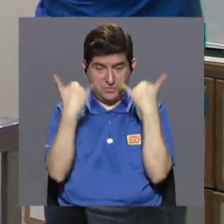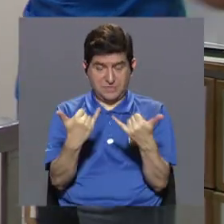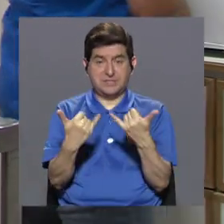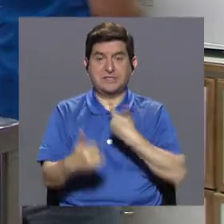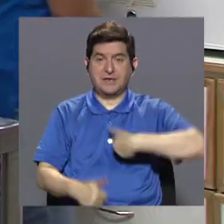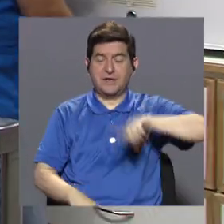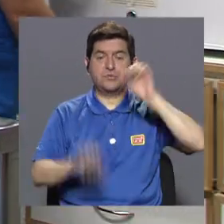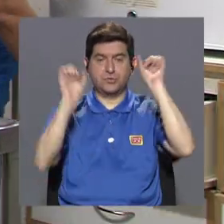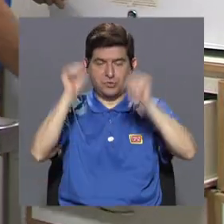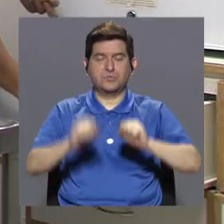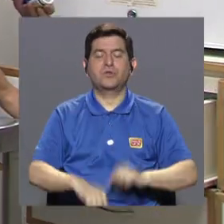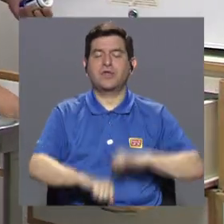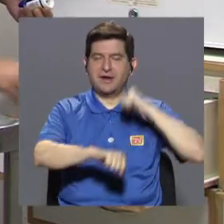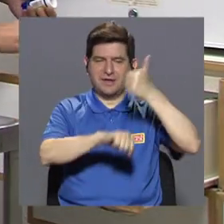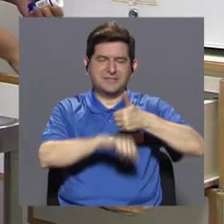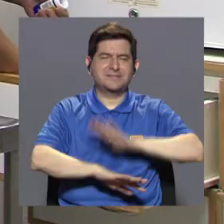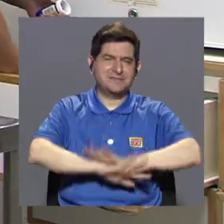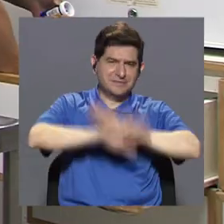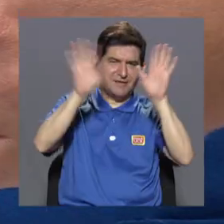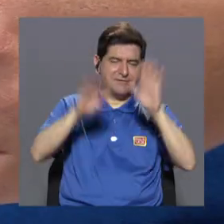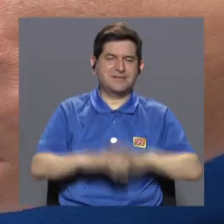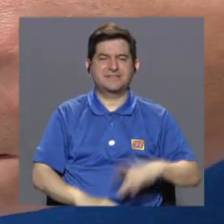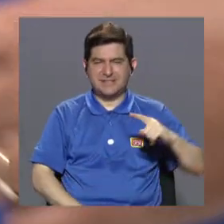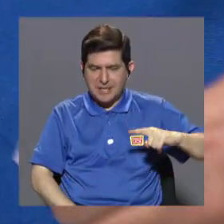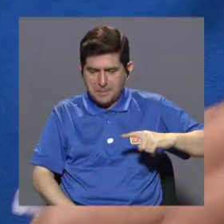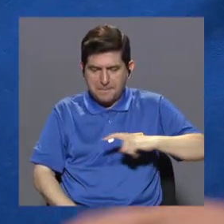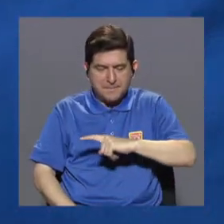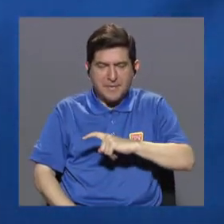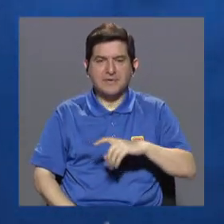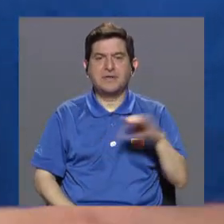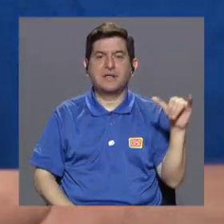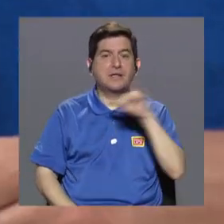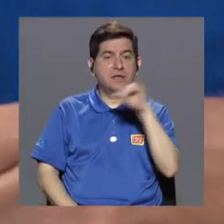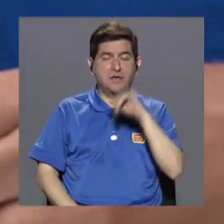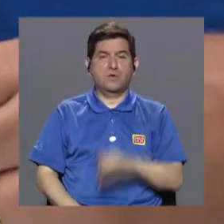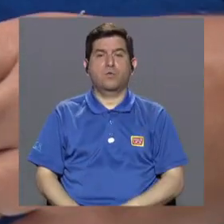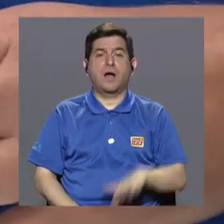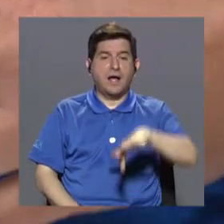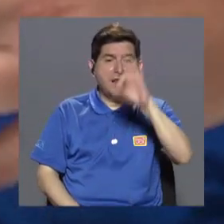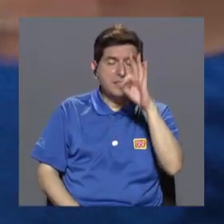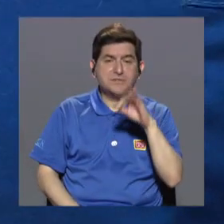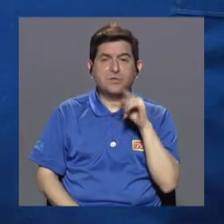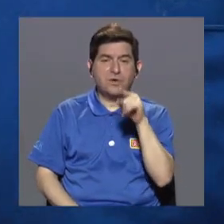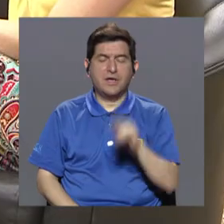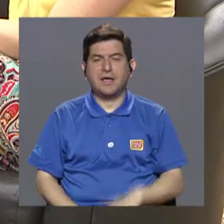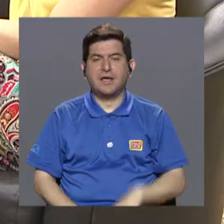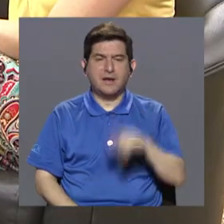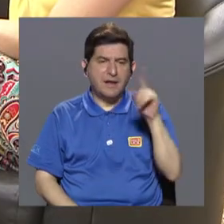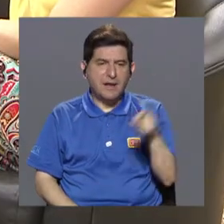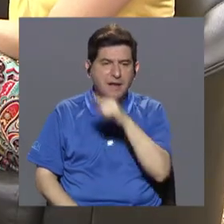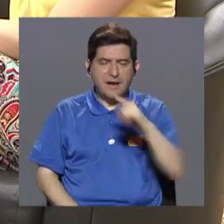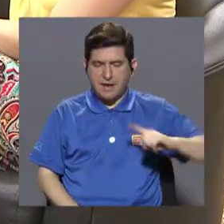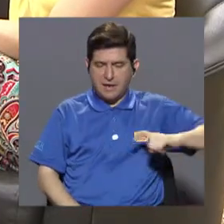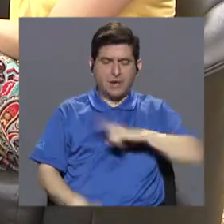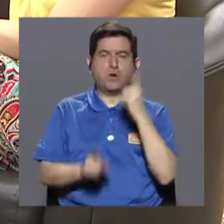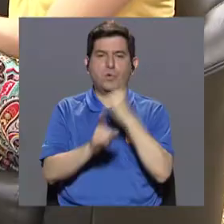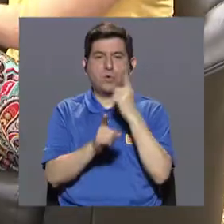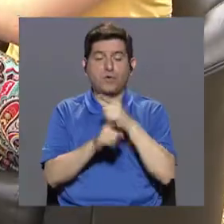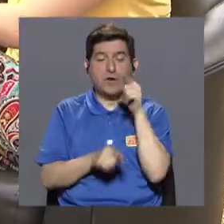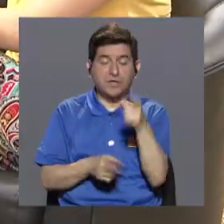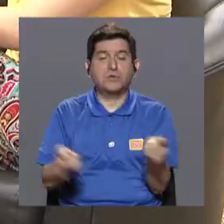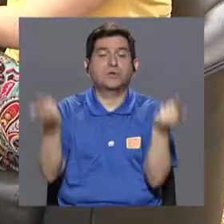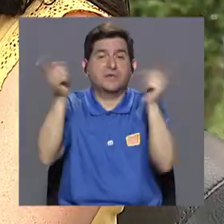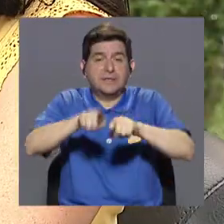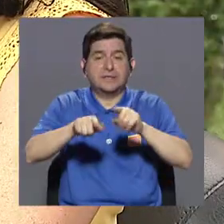podemos ponerle nombre y apellido, ¿verdad?, al parásito y también así escoger el desparasitante adecuado para ese parásito.